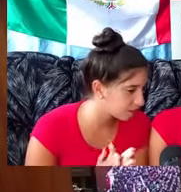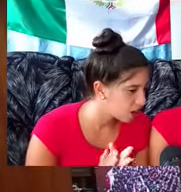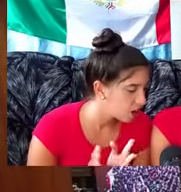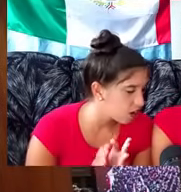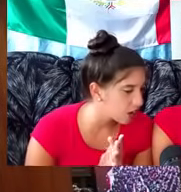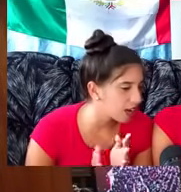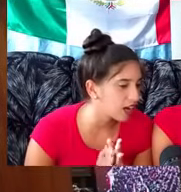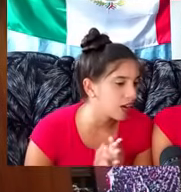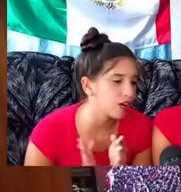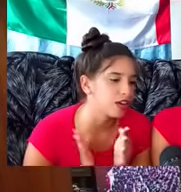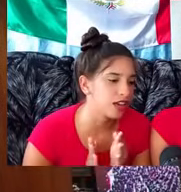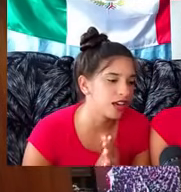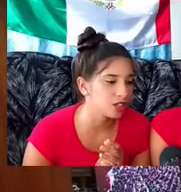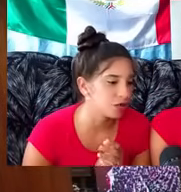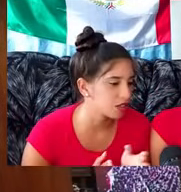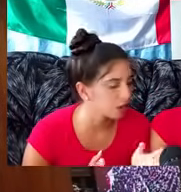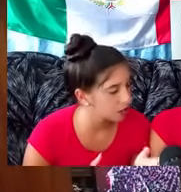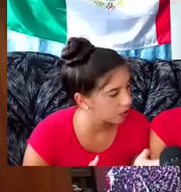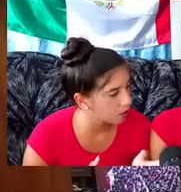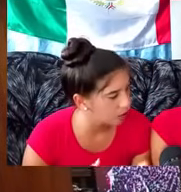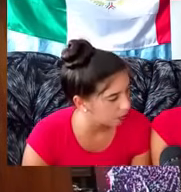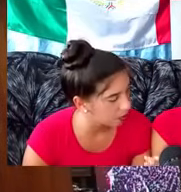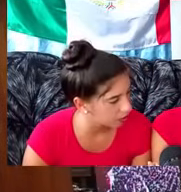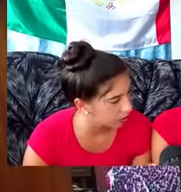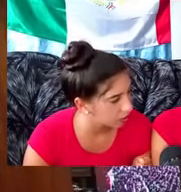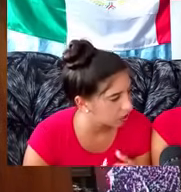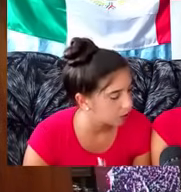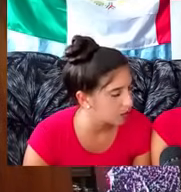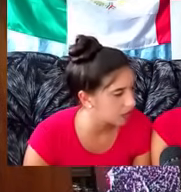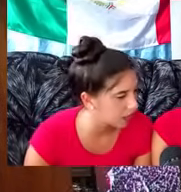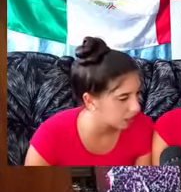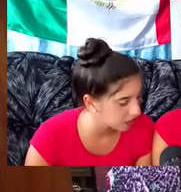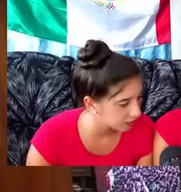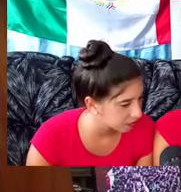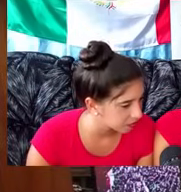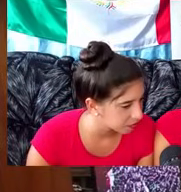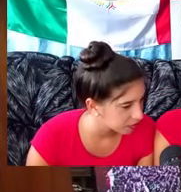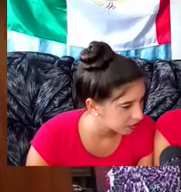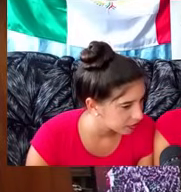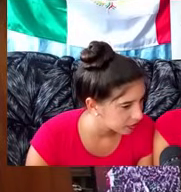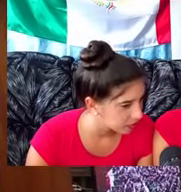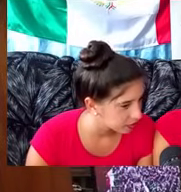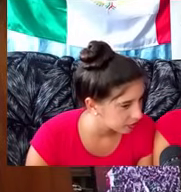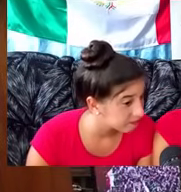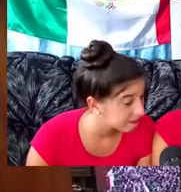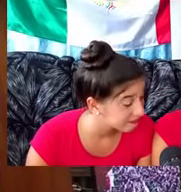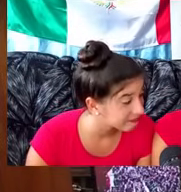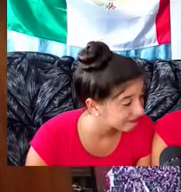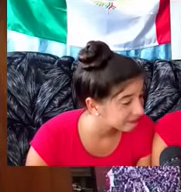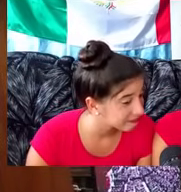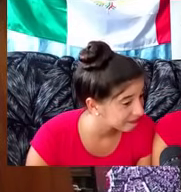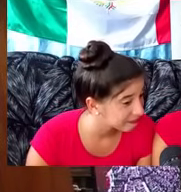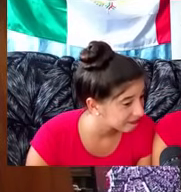ella. Oye, hay que reconocer el esfuerzo de esta mujer por estar ahí. Muchas